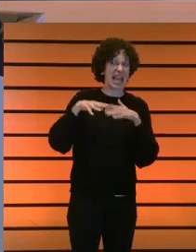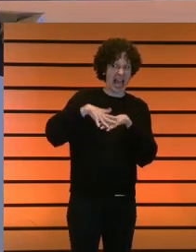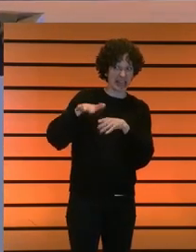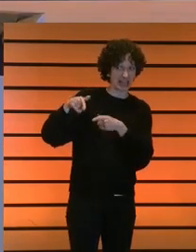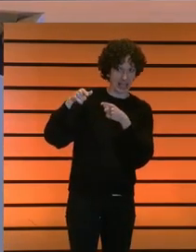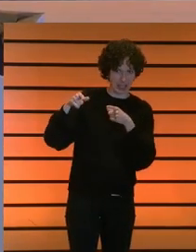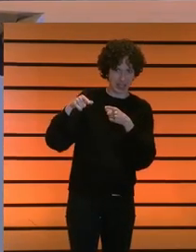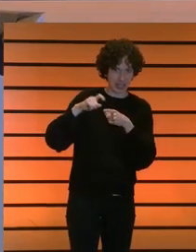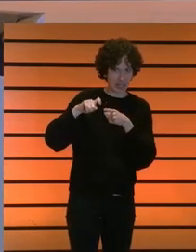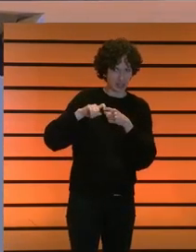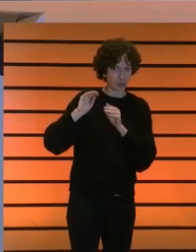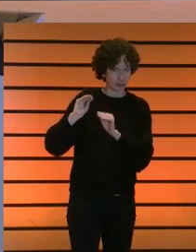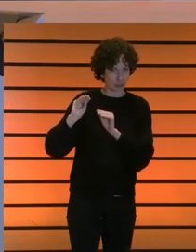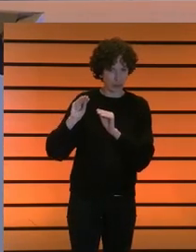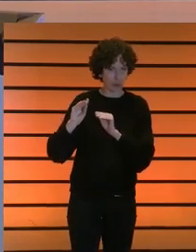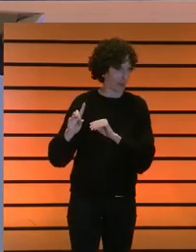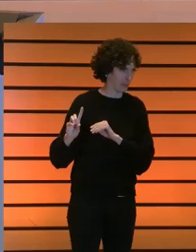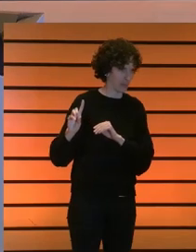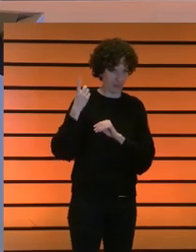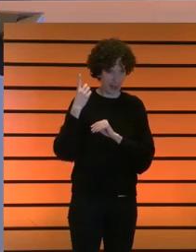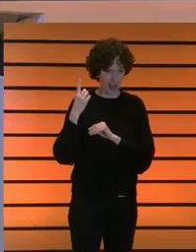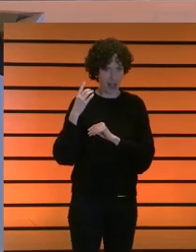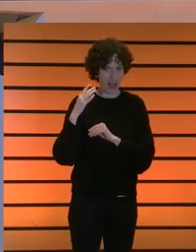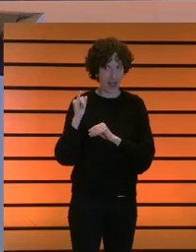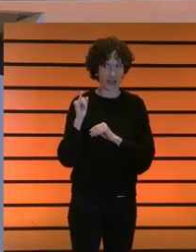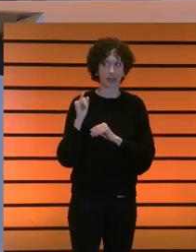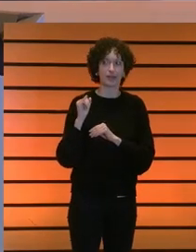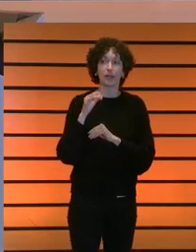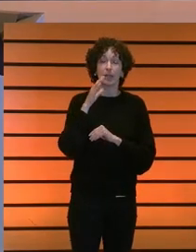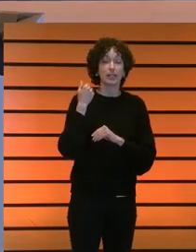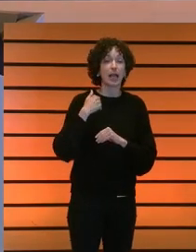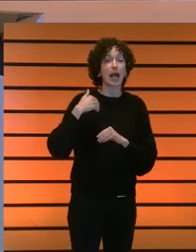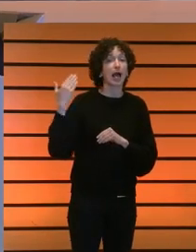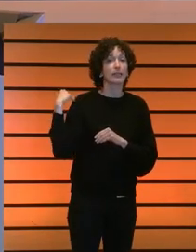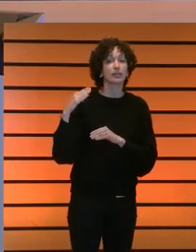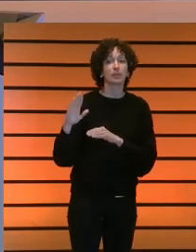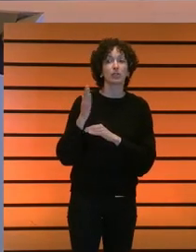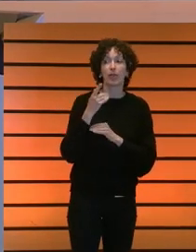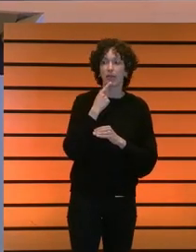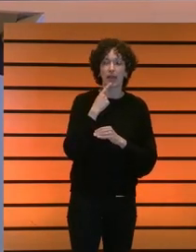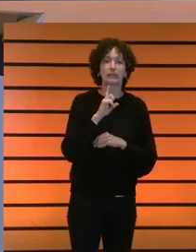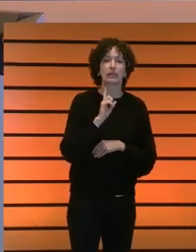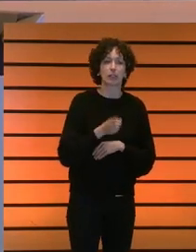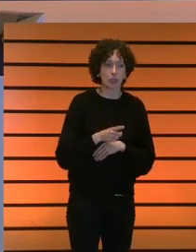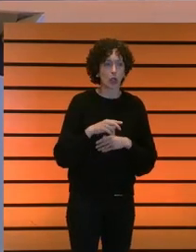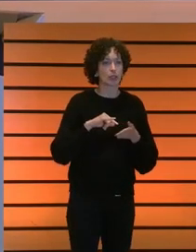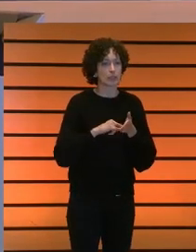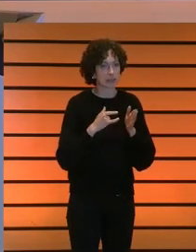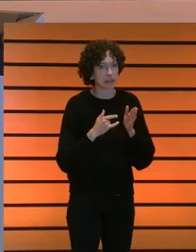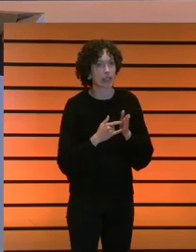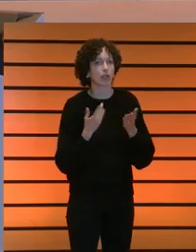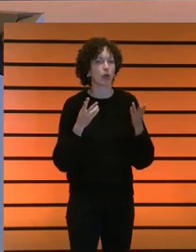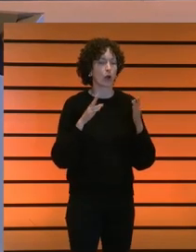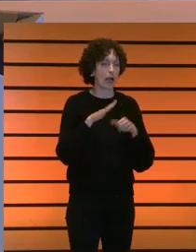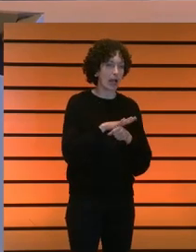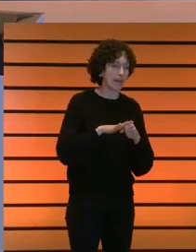que tiene Benedicto caminero la presentación Pues nos han informado de que el director técnico de atención a personas